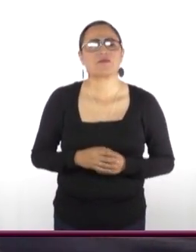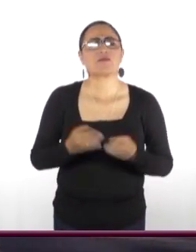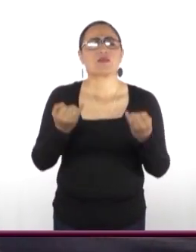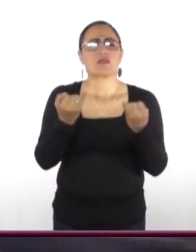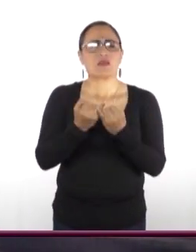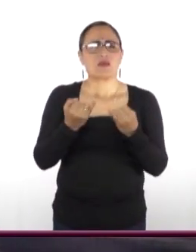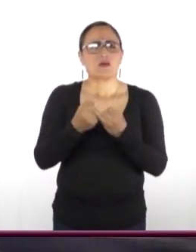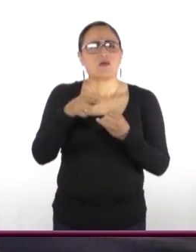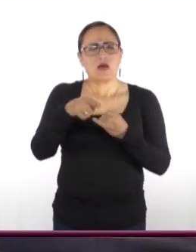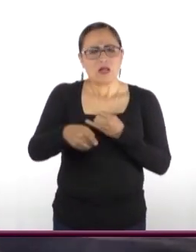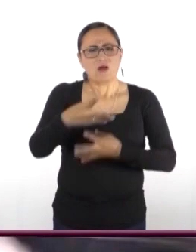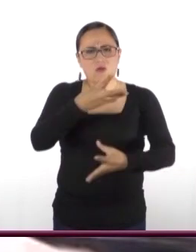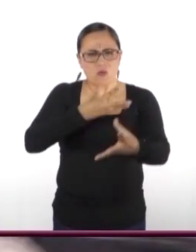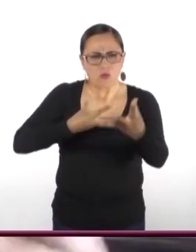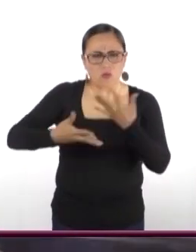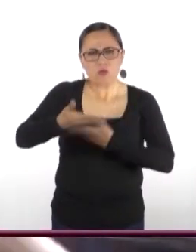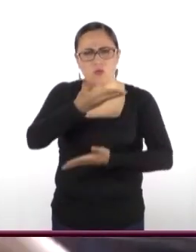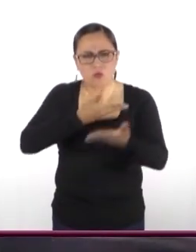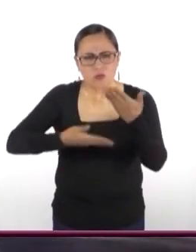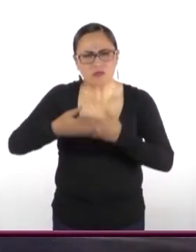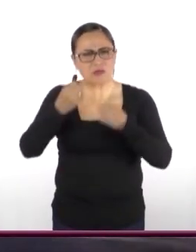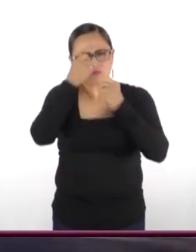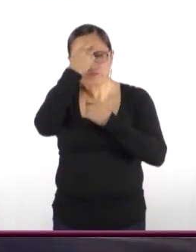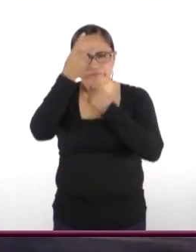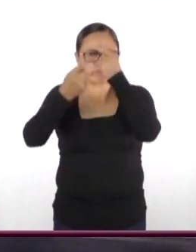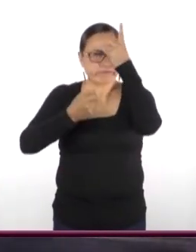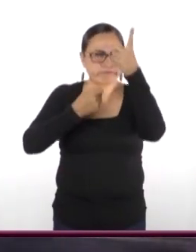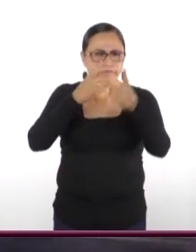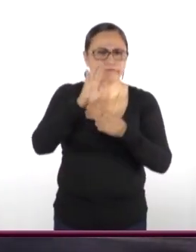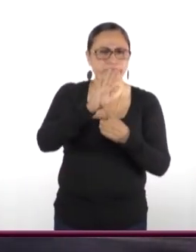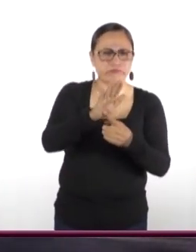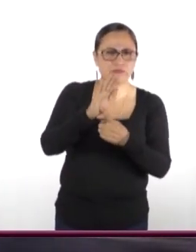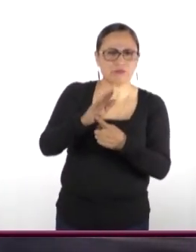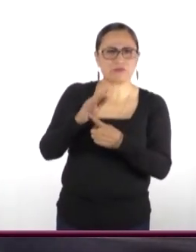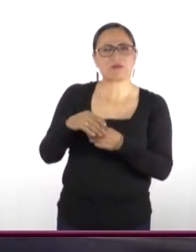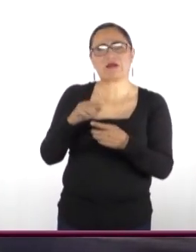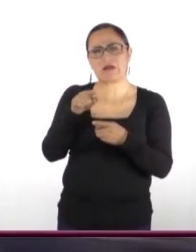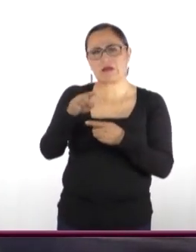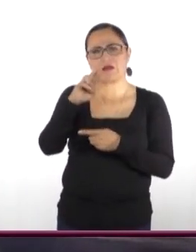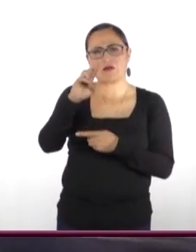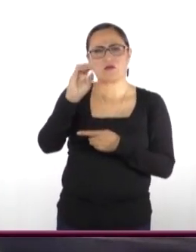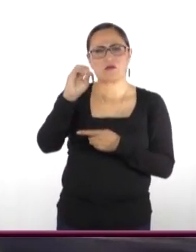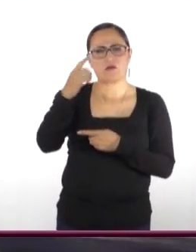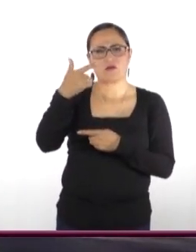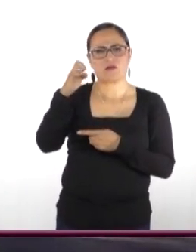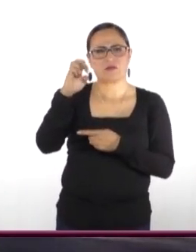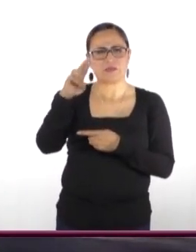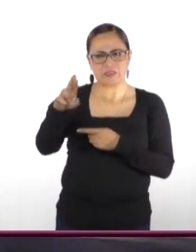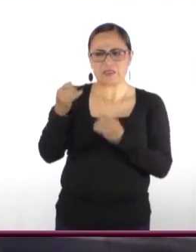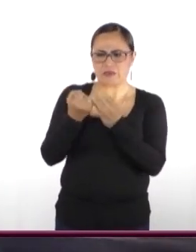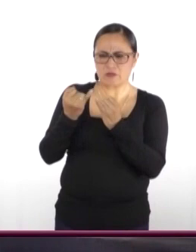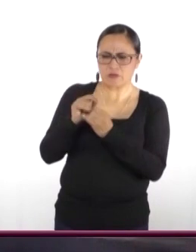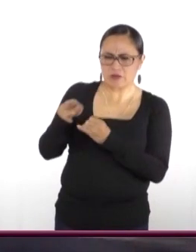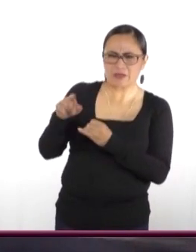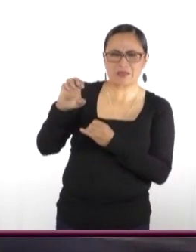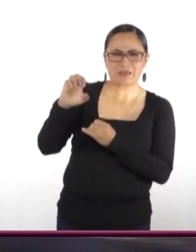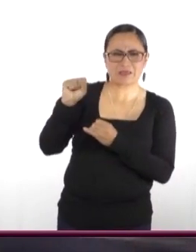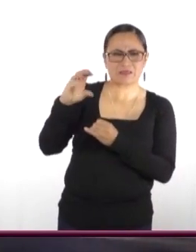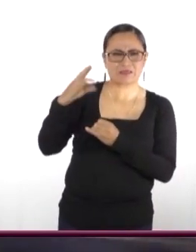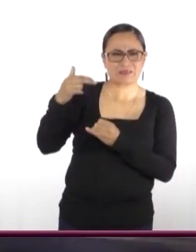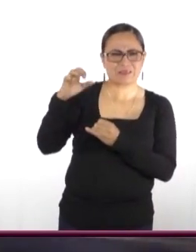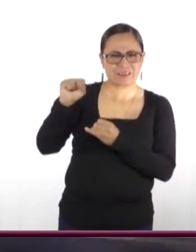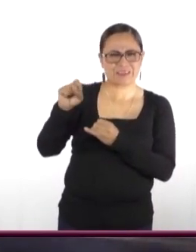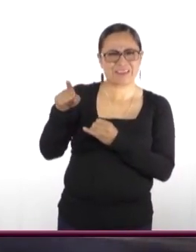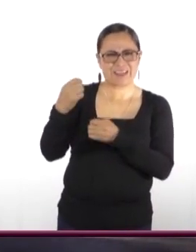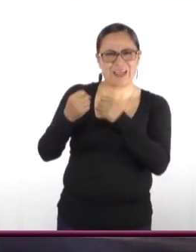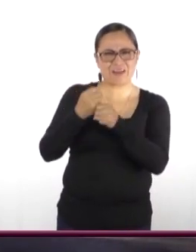y él utilizó, o digamos que se retroalimentaron en creaciones. Digamos que Roger Penrose se inspiró en obras de Escher